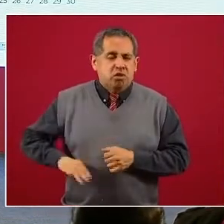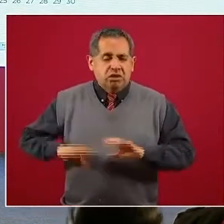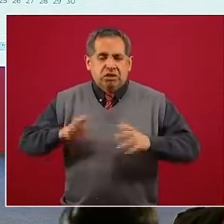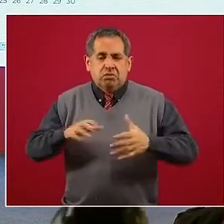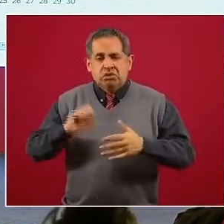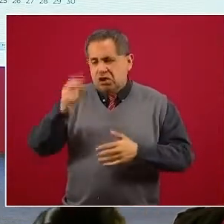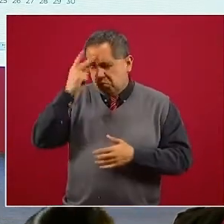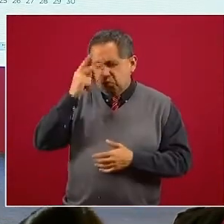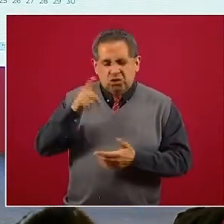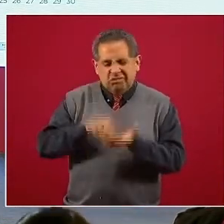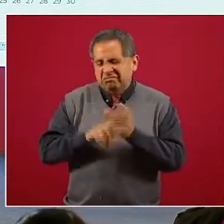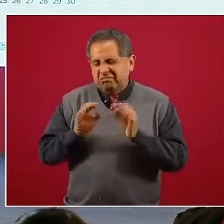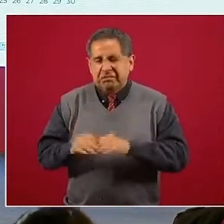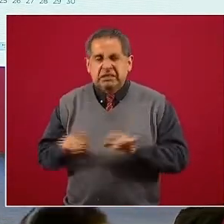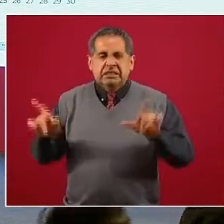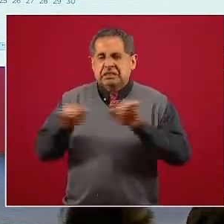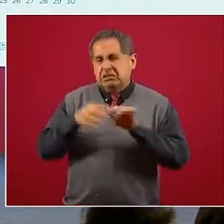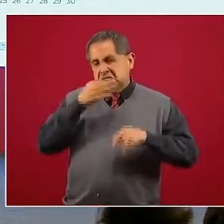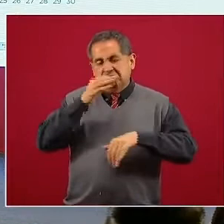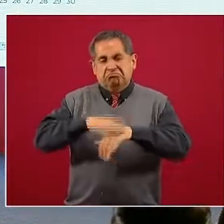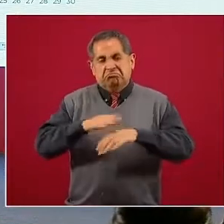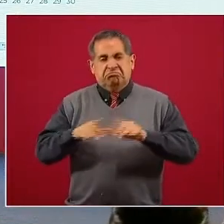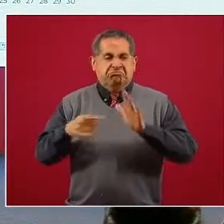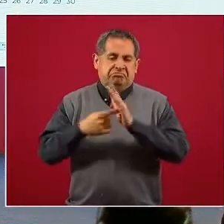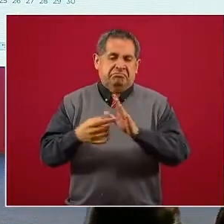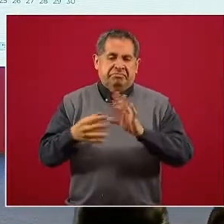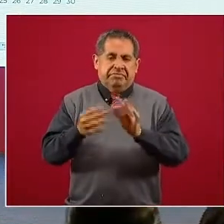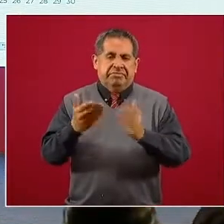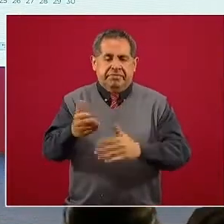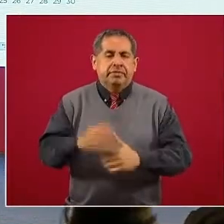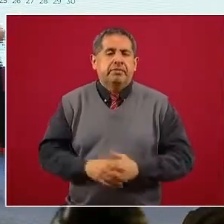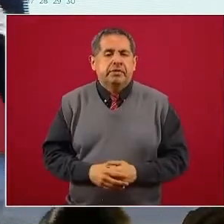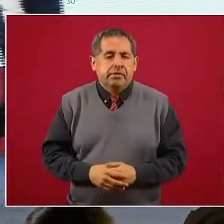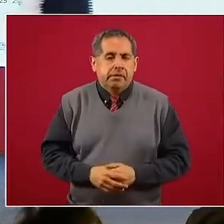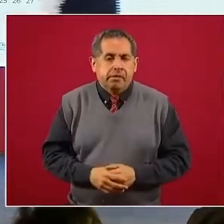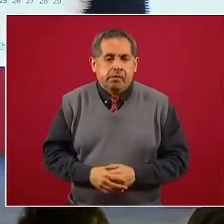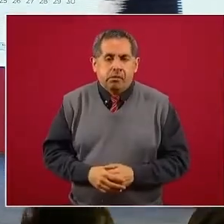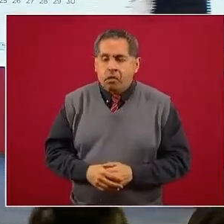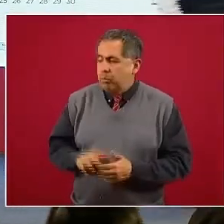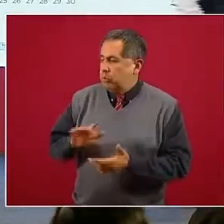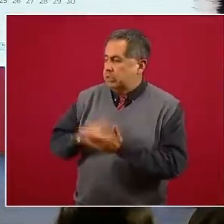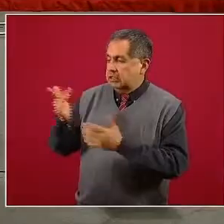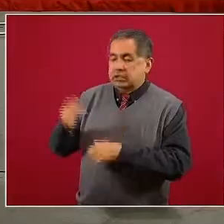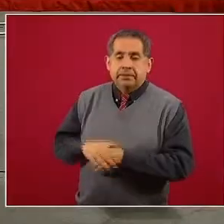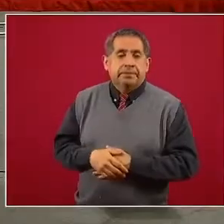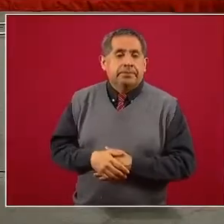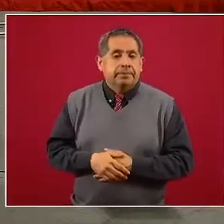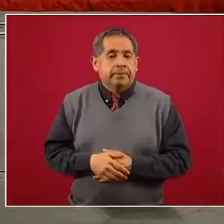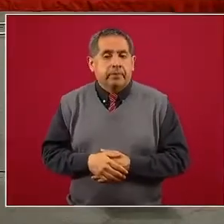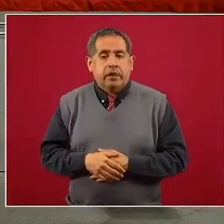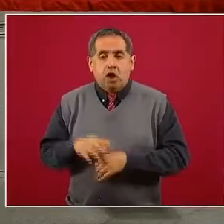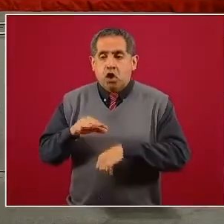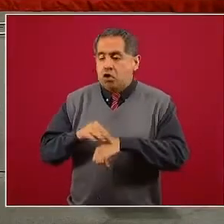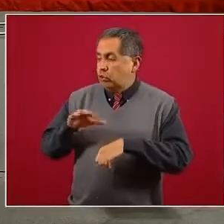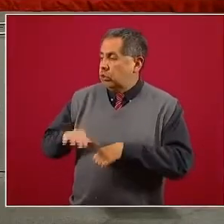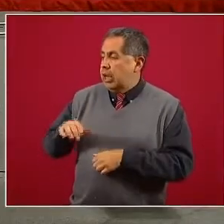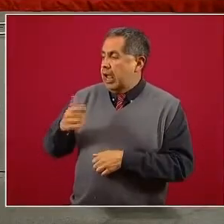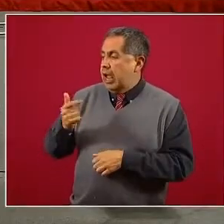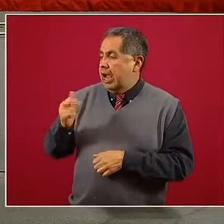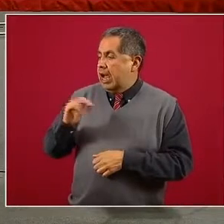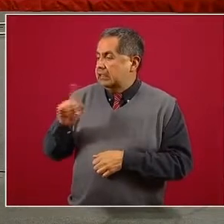Luis Potosí. Serían los datos para esta noche. Muchas gracias, doctora Alomía. Doctora de la Garza, si es tan amable.